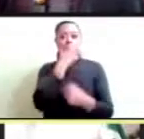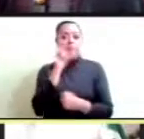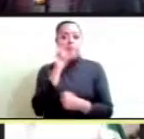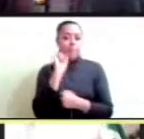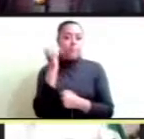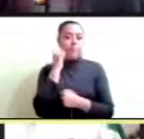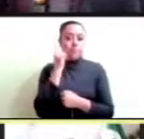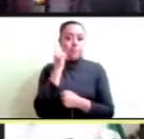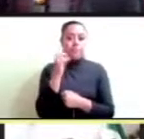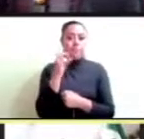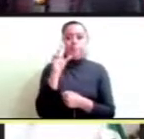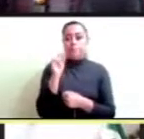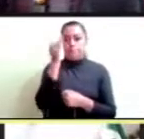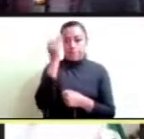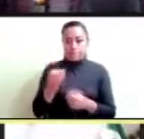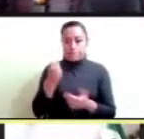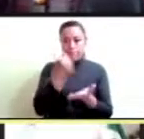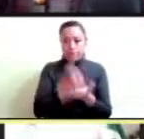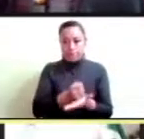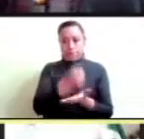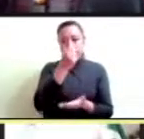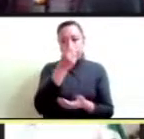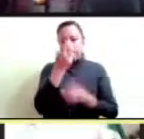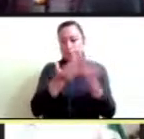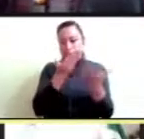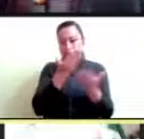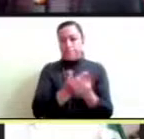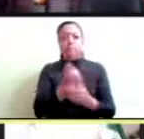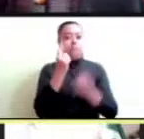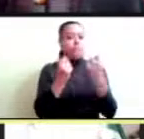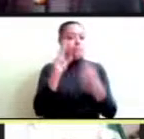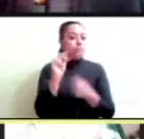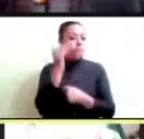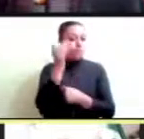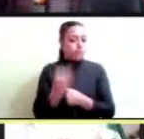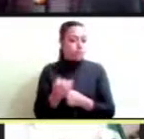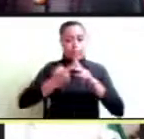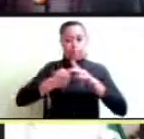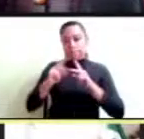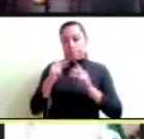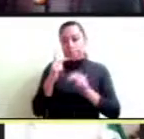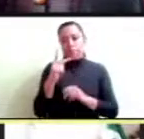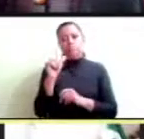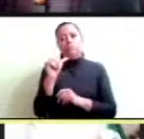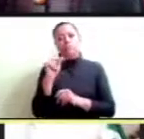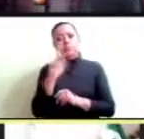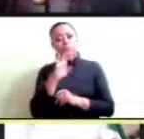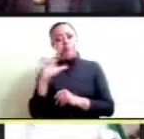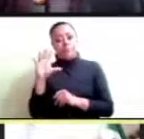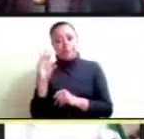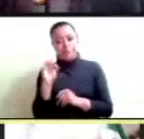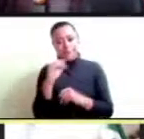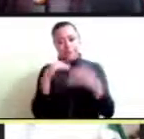referencia. ¿Quiénes están en contra? Comenzando por el apellido, si son tan amables, diputadas y diputados.